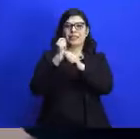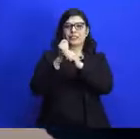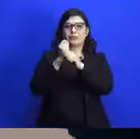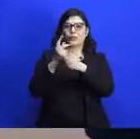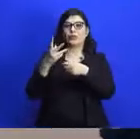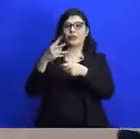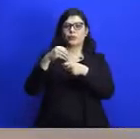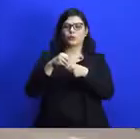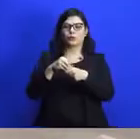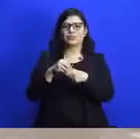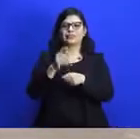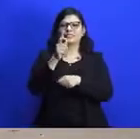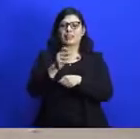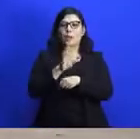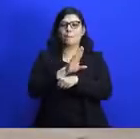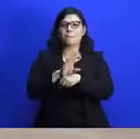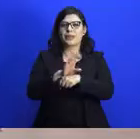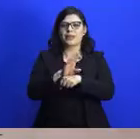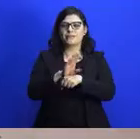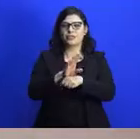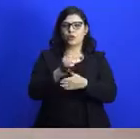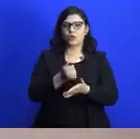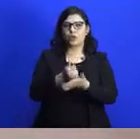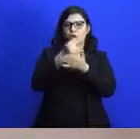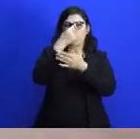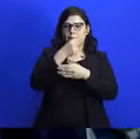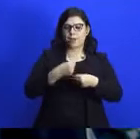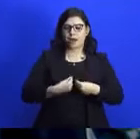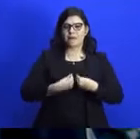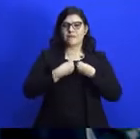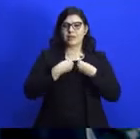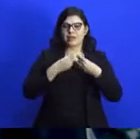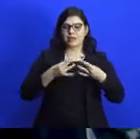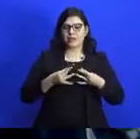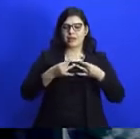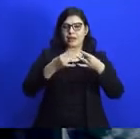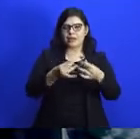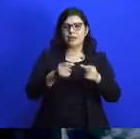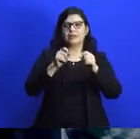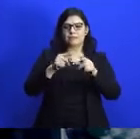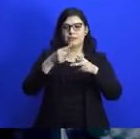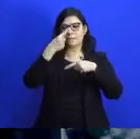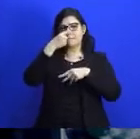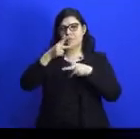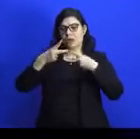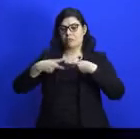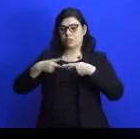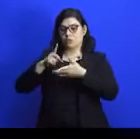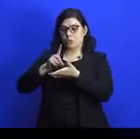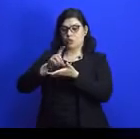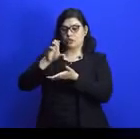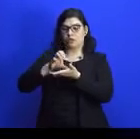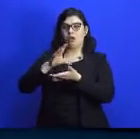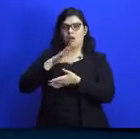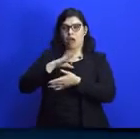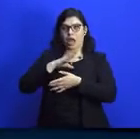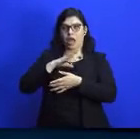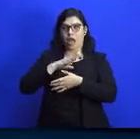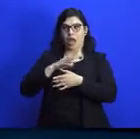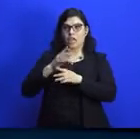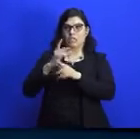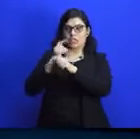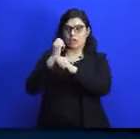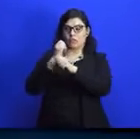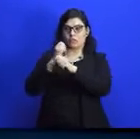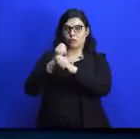beneficio suma la calidad de vida y al día a día de nuestro talento con discapacidad, brindando ruta con vehículos adaptados para